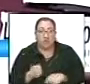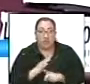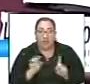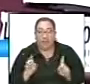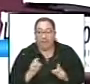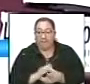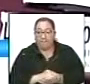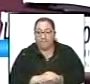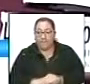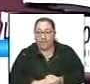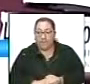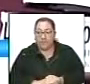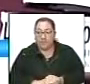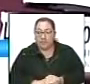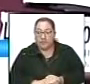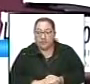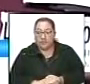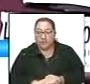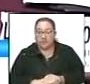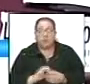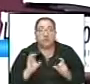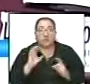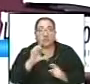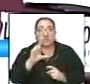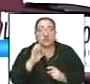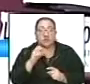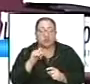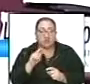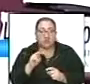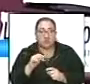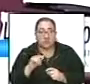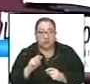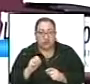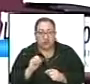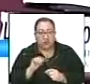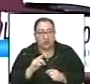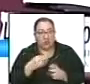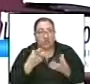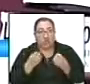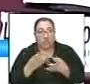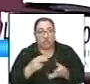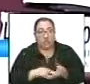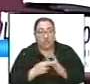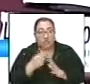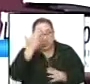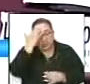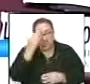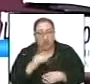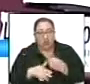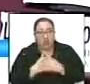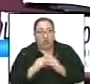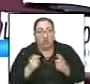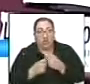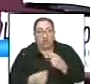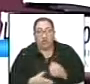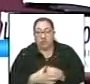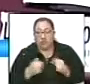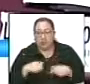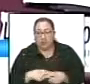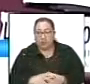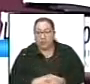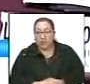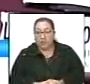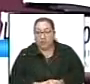en el sentido de la Comisión de Levantamiento de Inmunidad, sería bueno saber, en todo caso, no sé si todos los congresistas que estamos